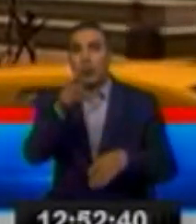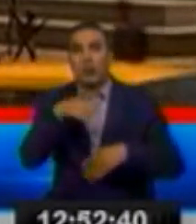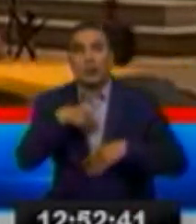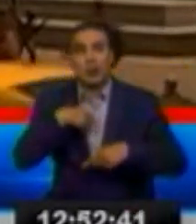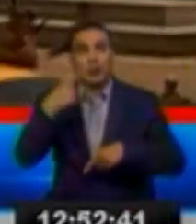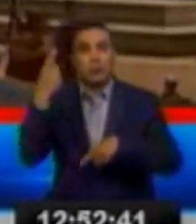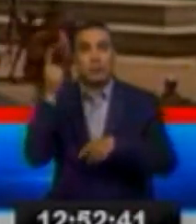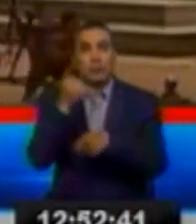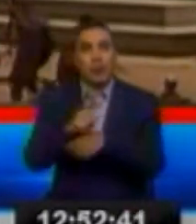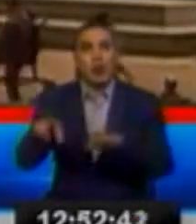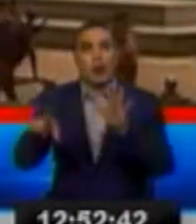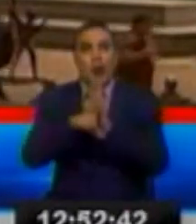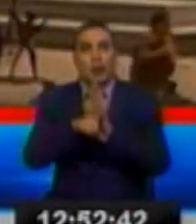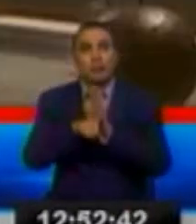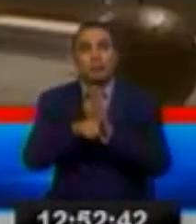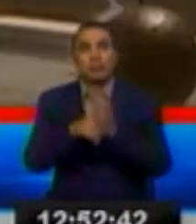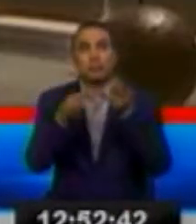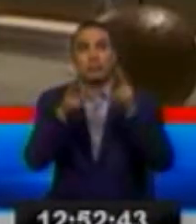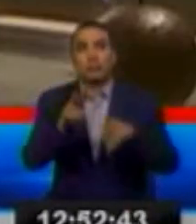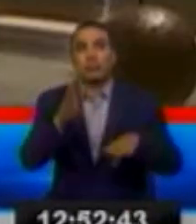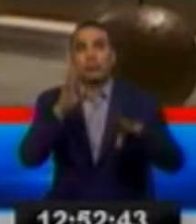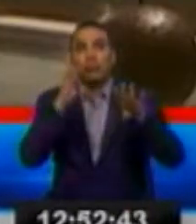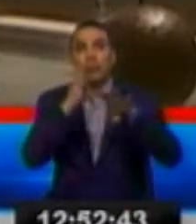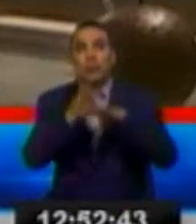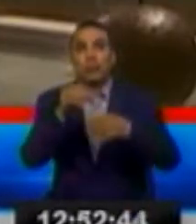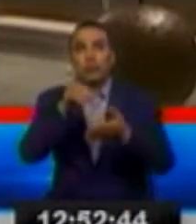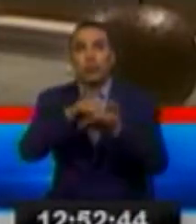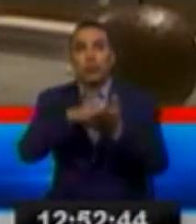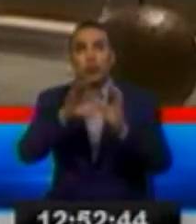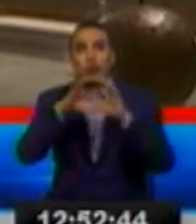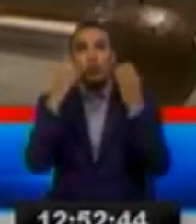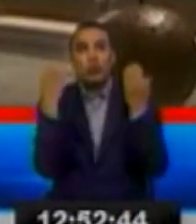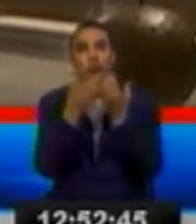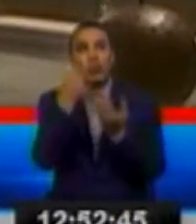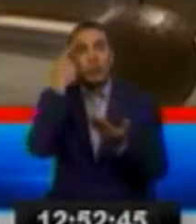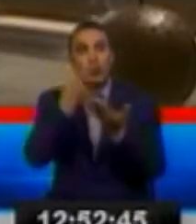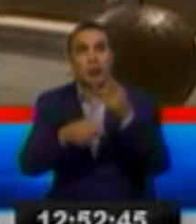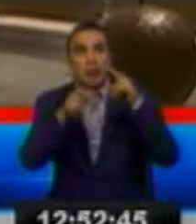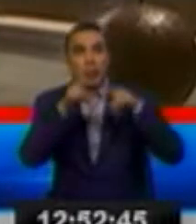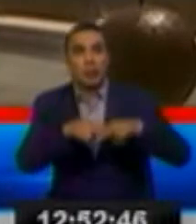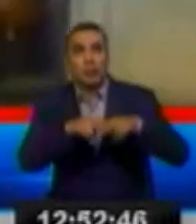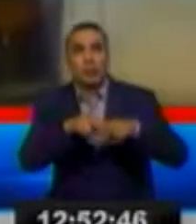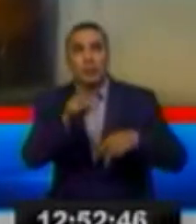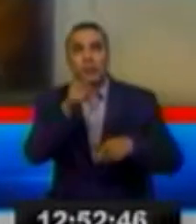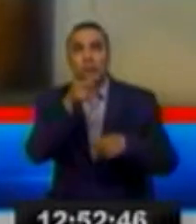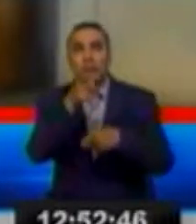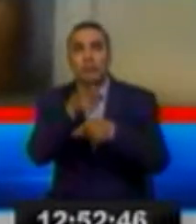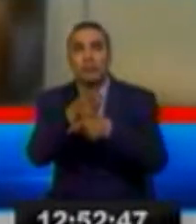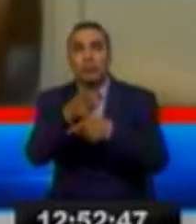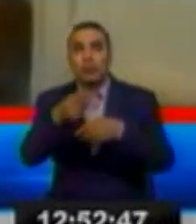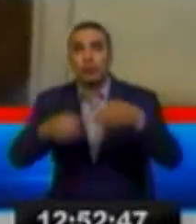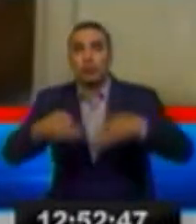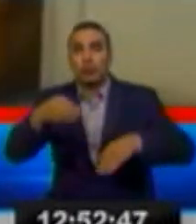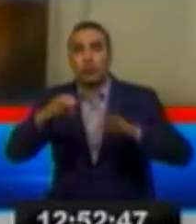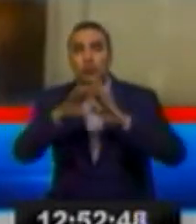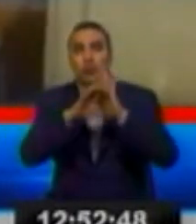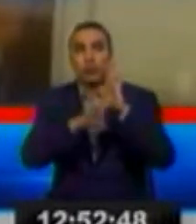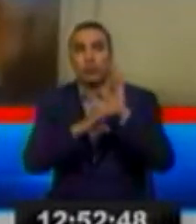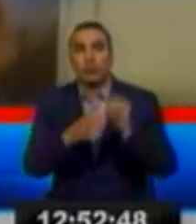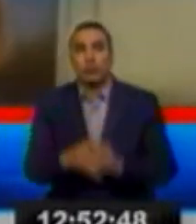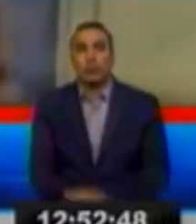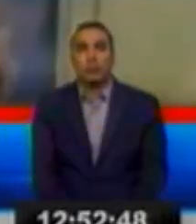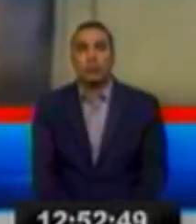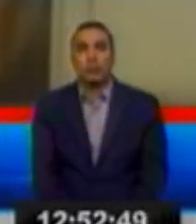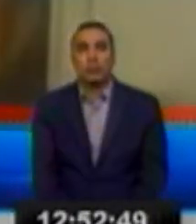Esta denuncia también está relacionada a la conformación de la Comisión para revisar la designación de la Corte Constitucional.